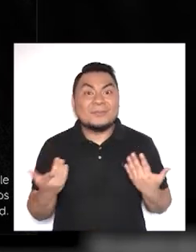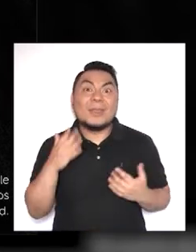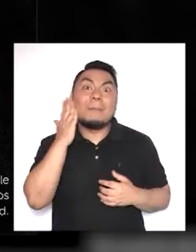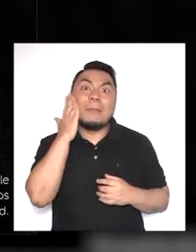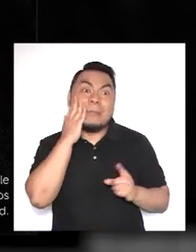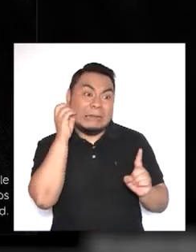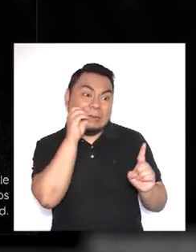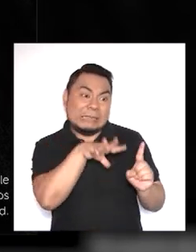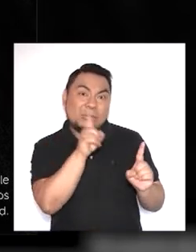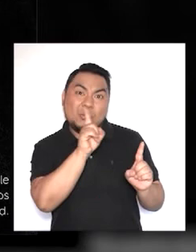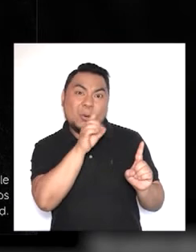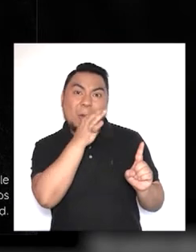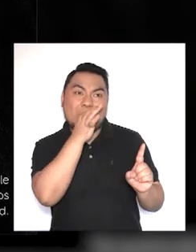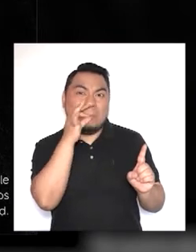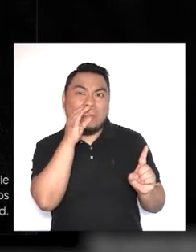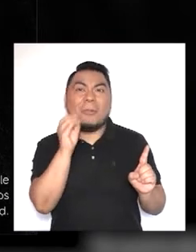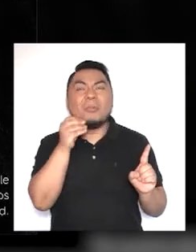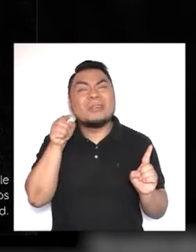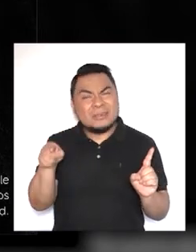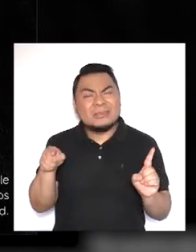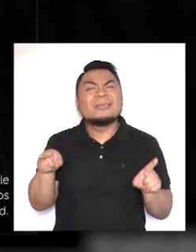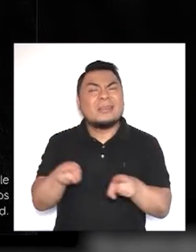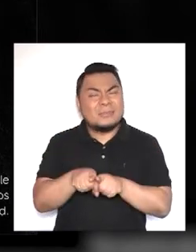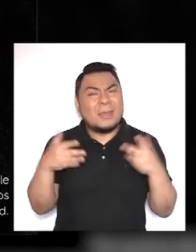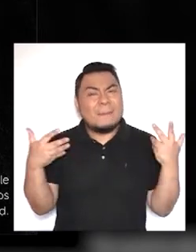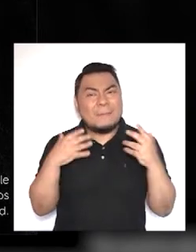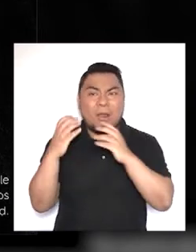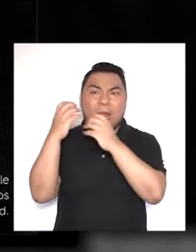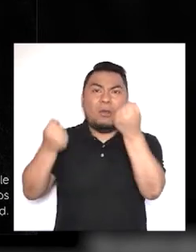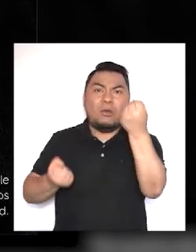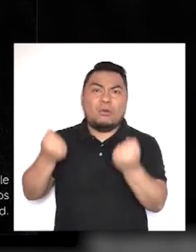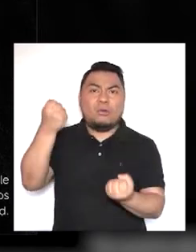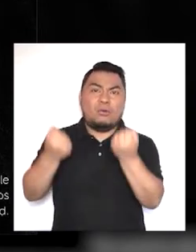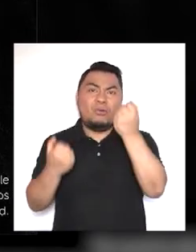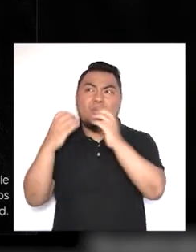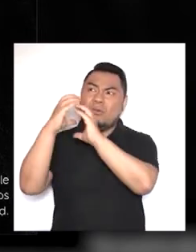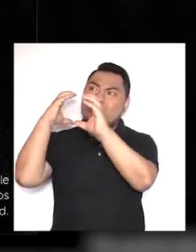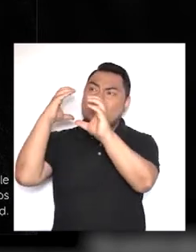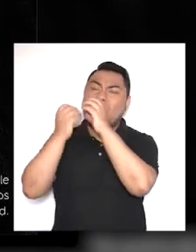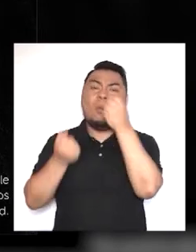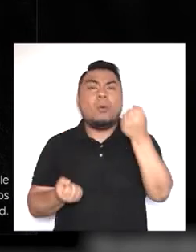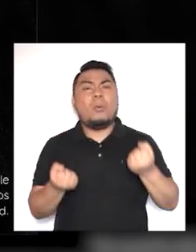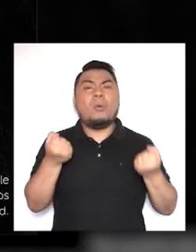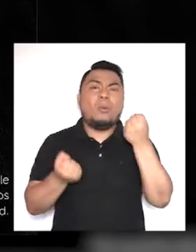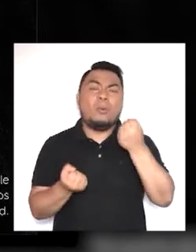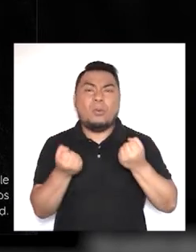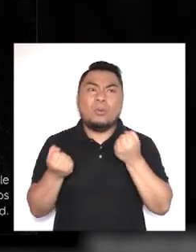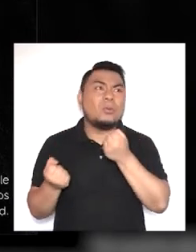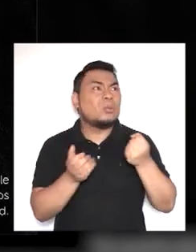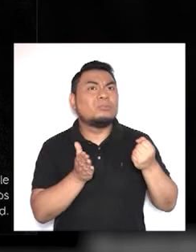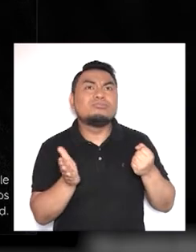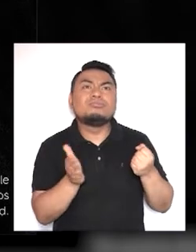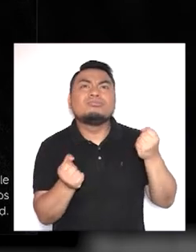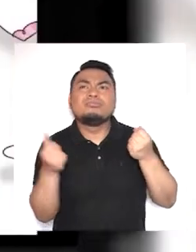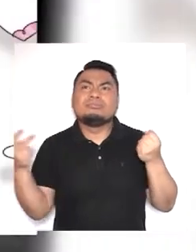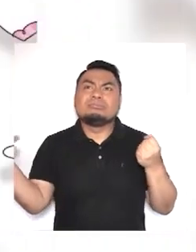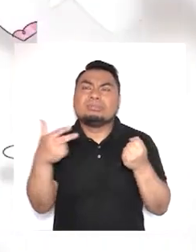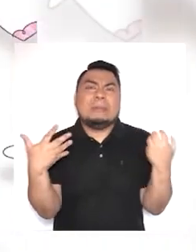decirle que les tenía miedo a los camiones y a los micros cuando manejaba su carro por la